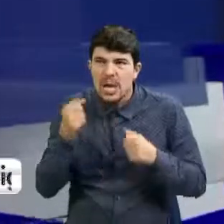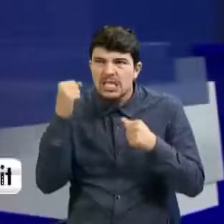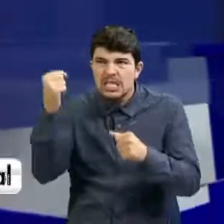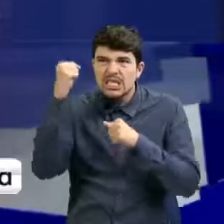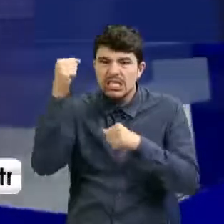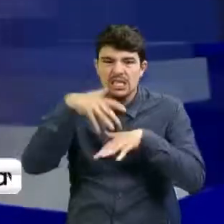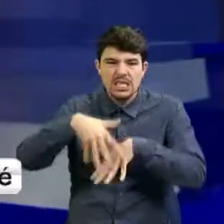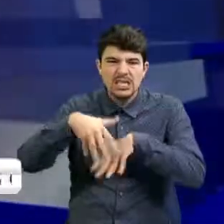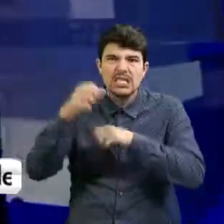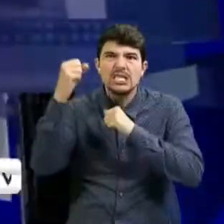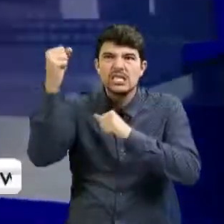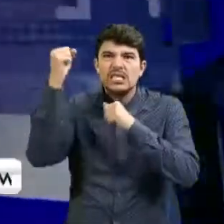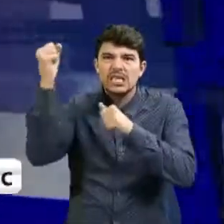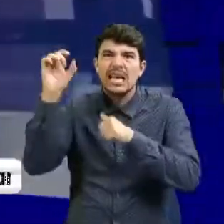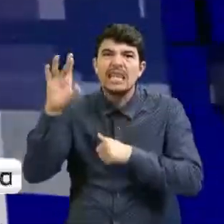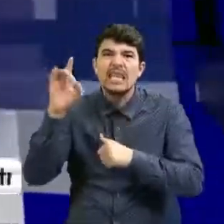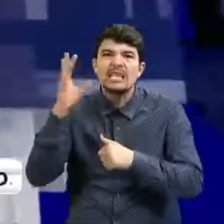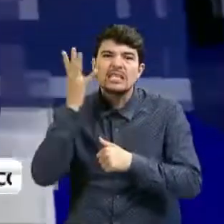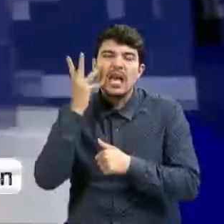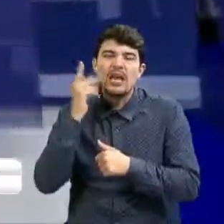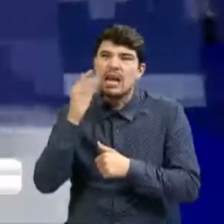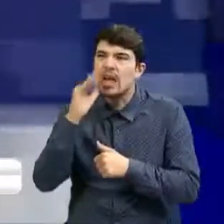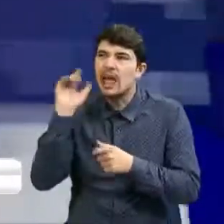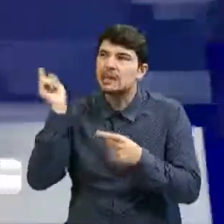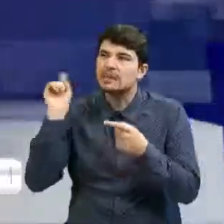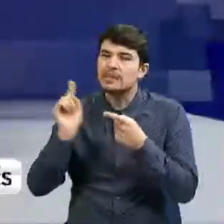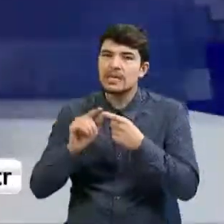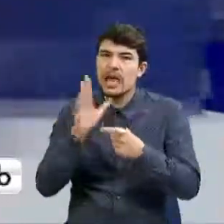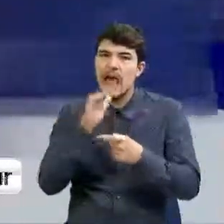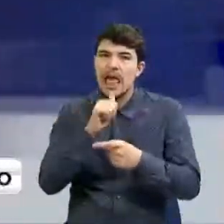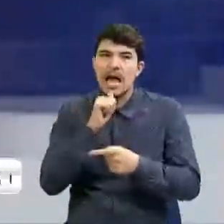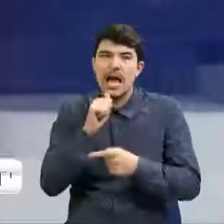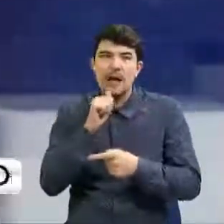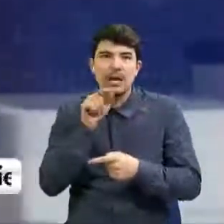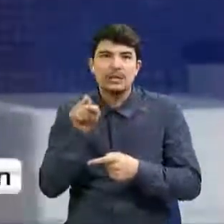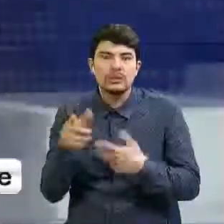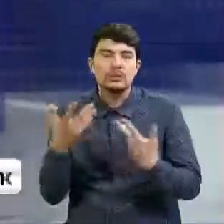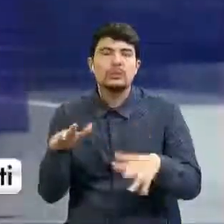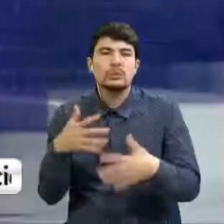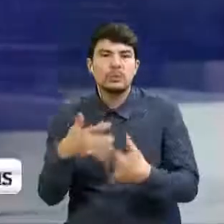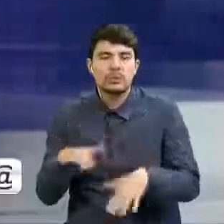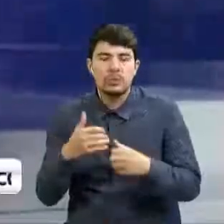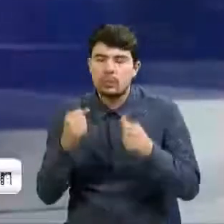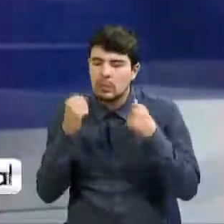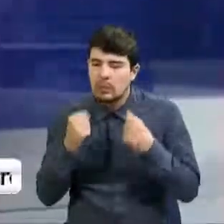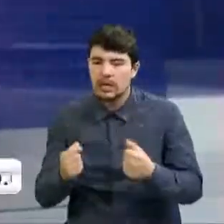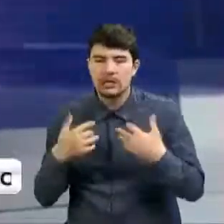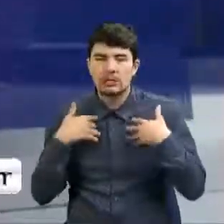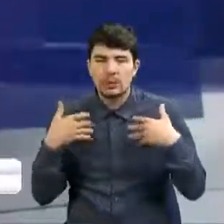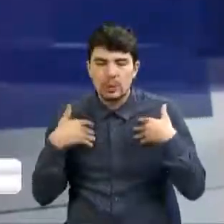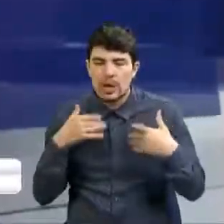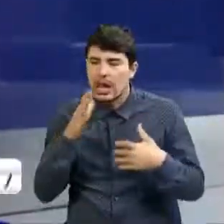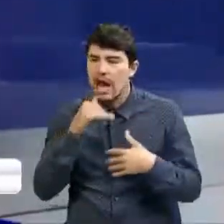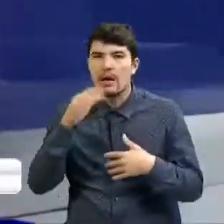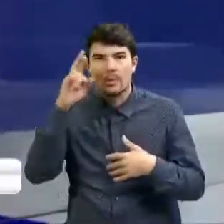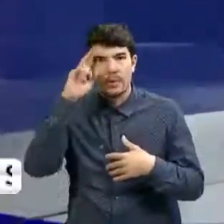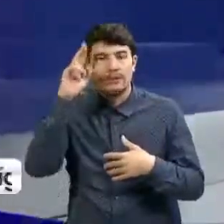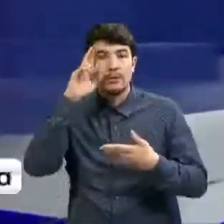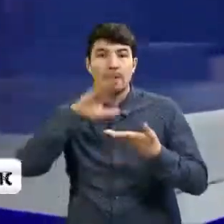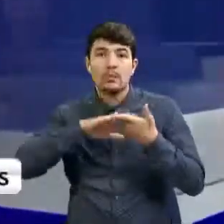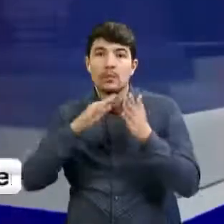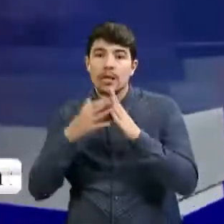capital santandereana, quienes denuncian la falta de agua en el lugar donde hace más de 15 días no reciben ni una sola gota de